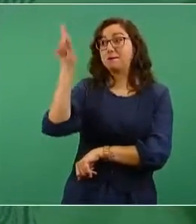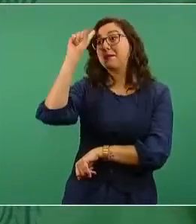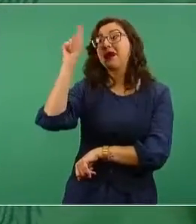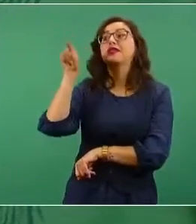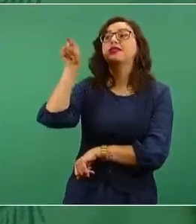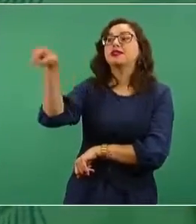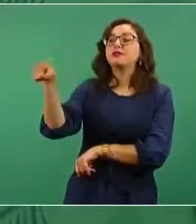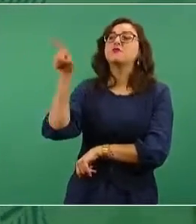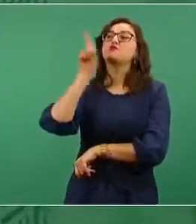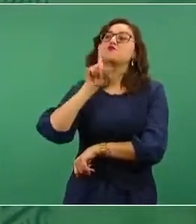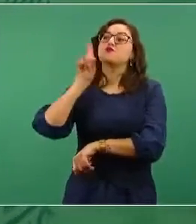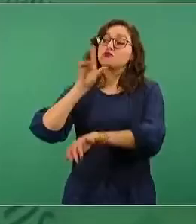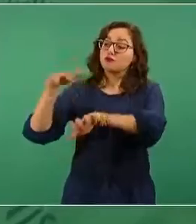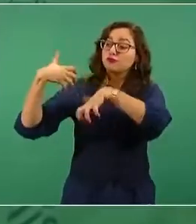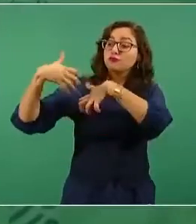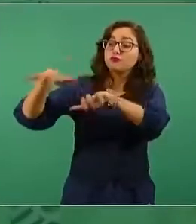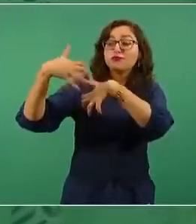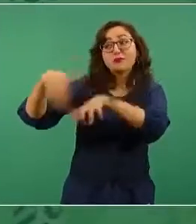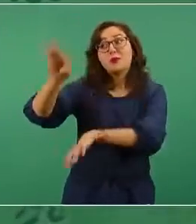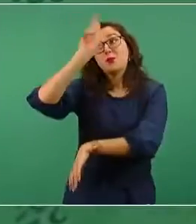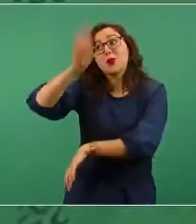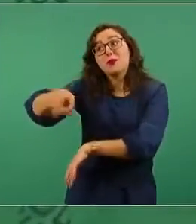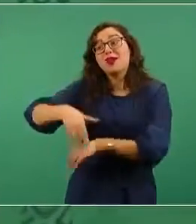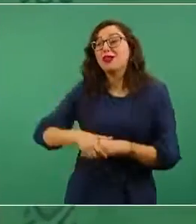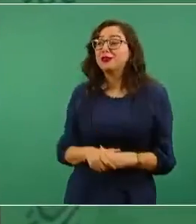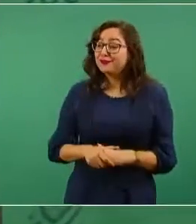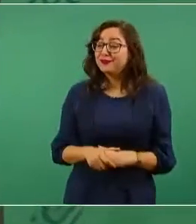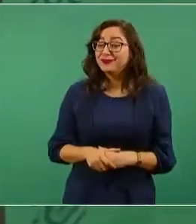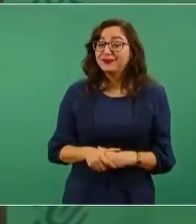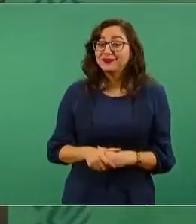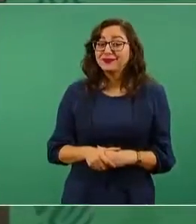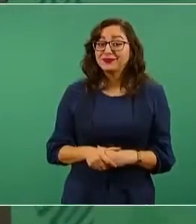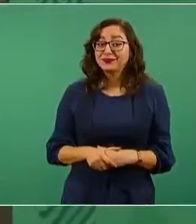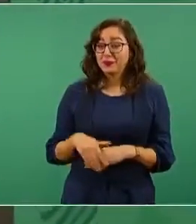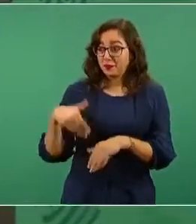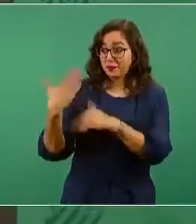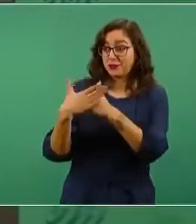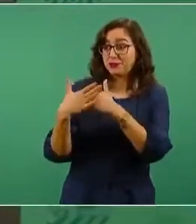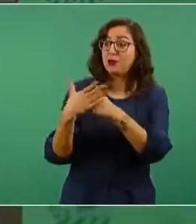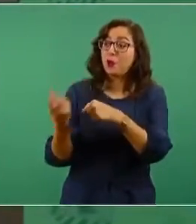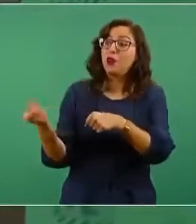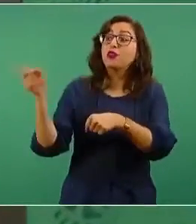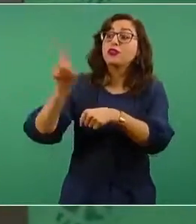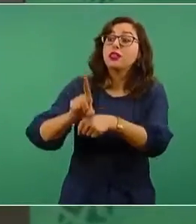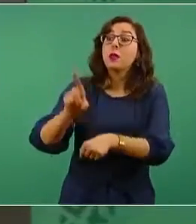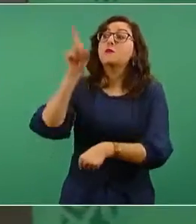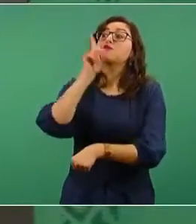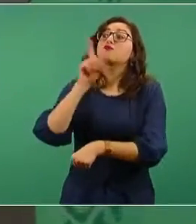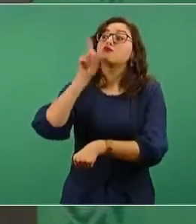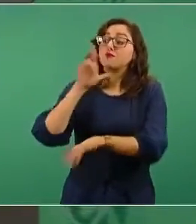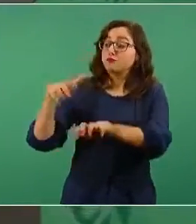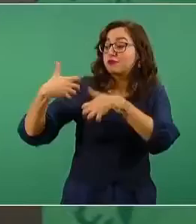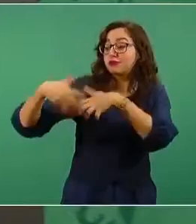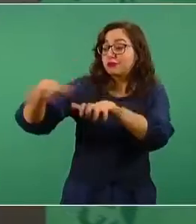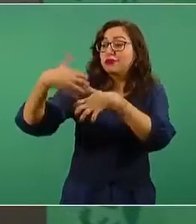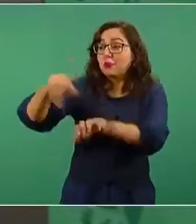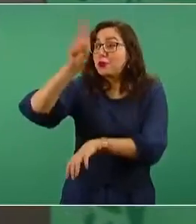prohibieron las manifestaciones por el Día de las Mujeres, o no pueden